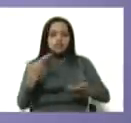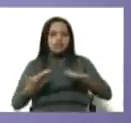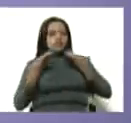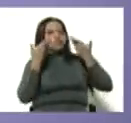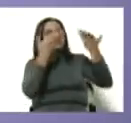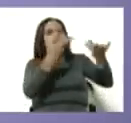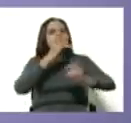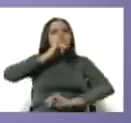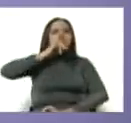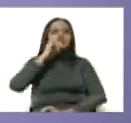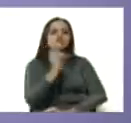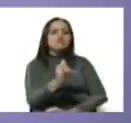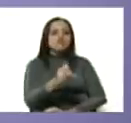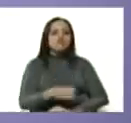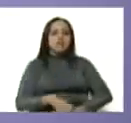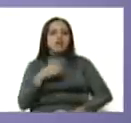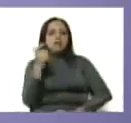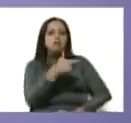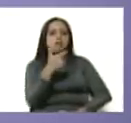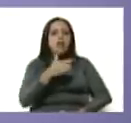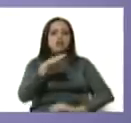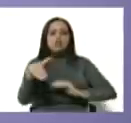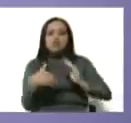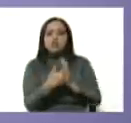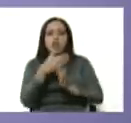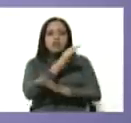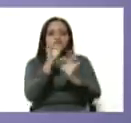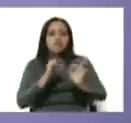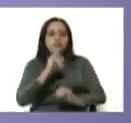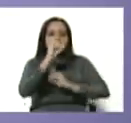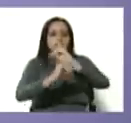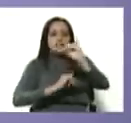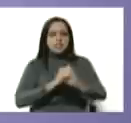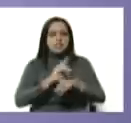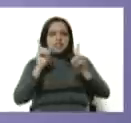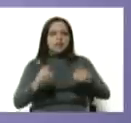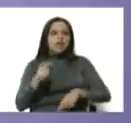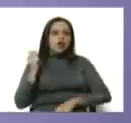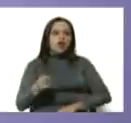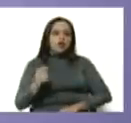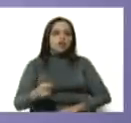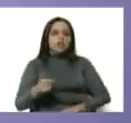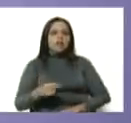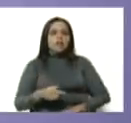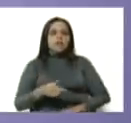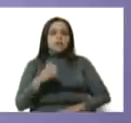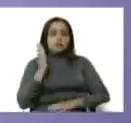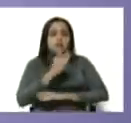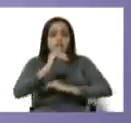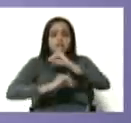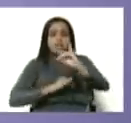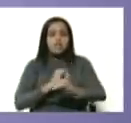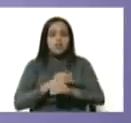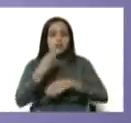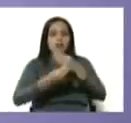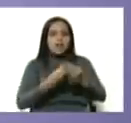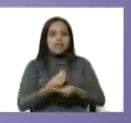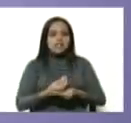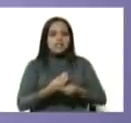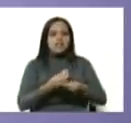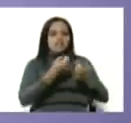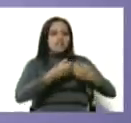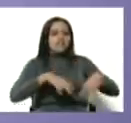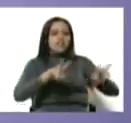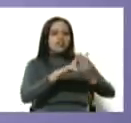esta denuncia y recurrirán a todas las instancias internacionales, incluyendo la Corte Penal Internacional, para hacer valer el derecho de la